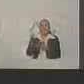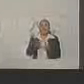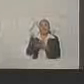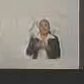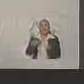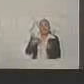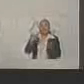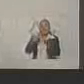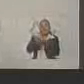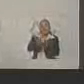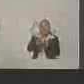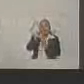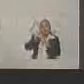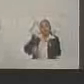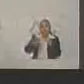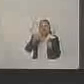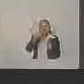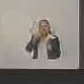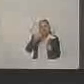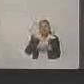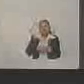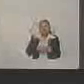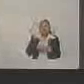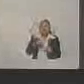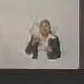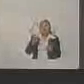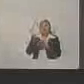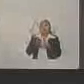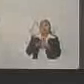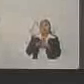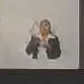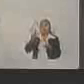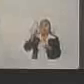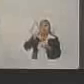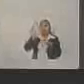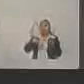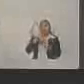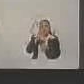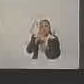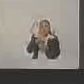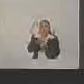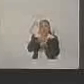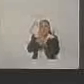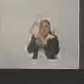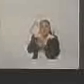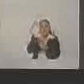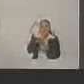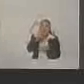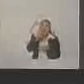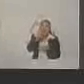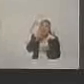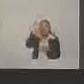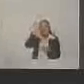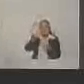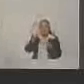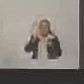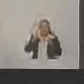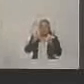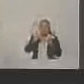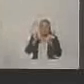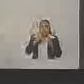de inteligencia, de capacitación a los ciudadanos y de la coordinación de la